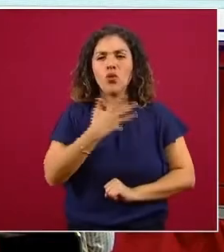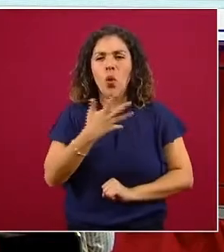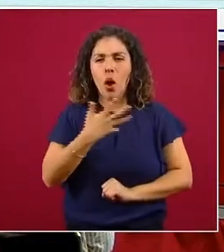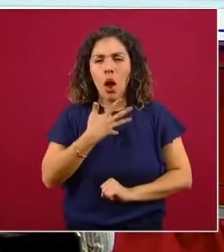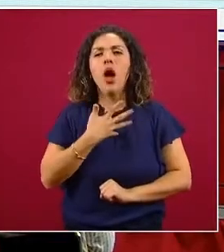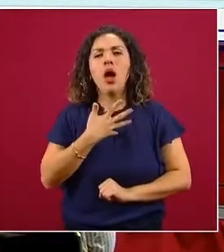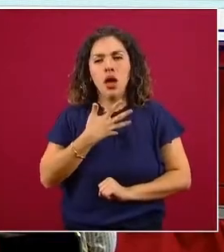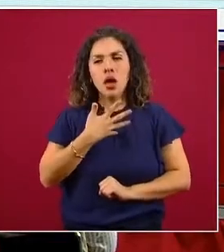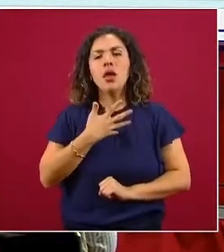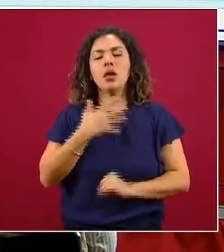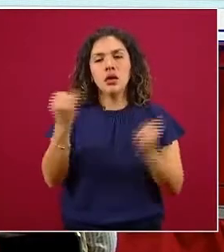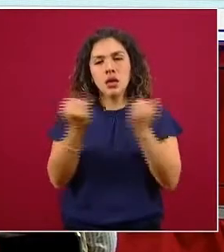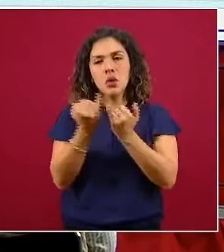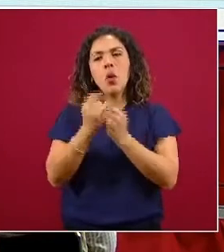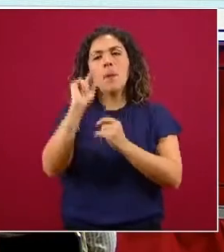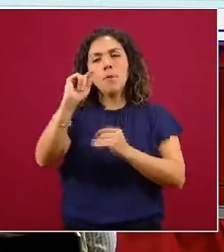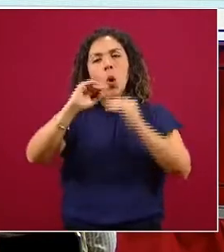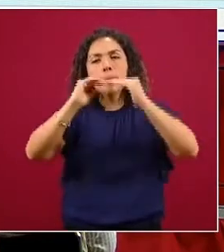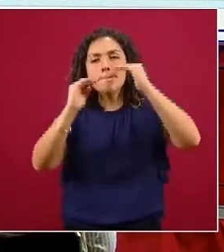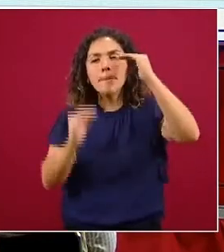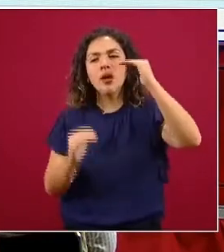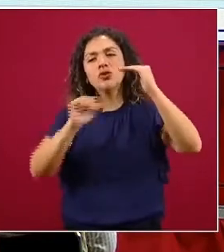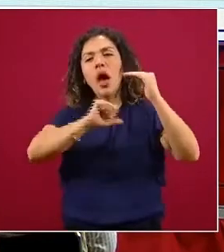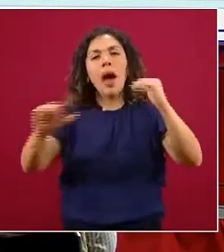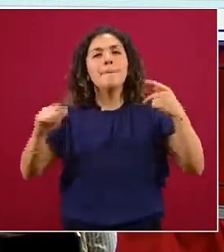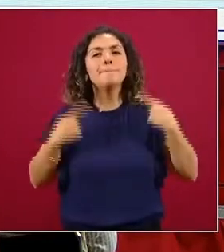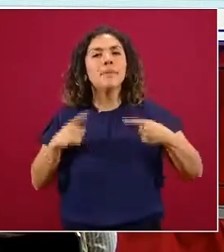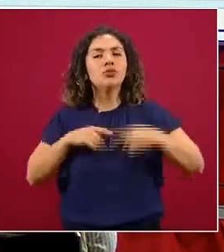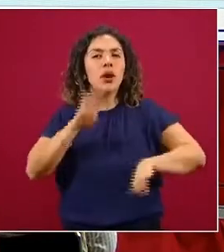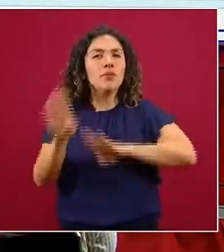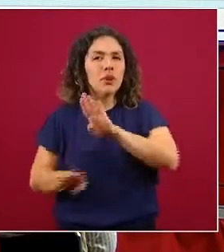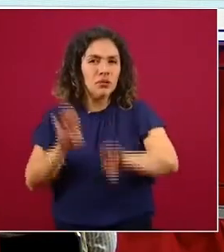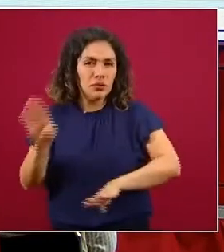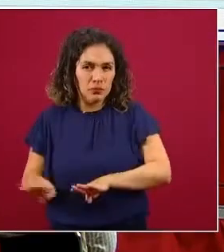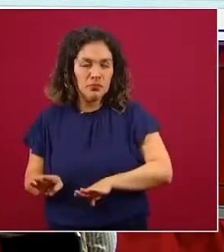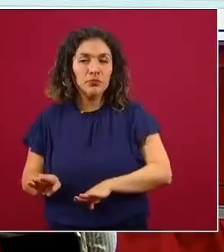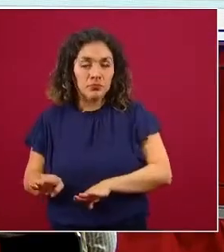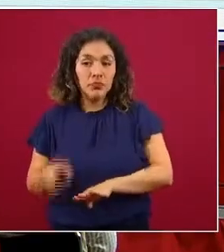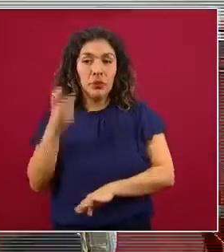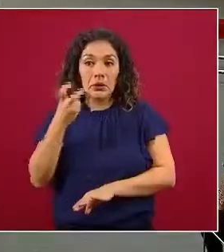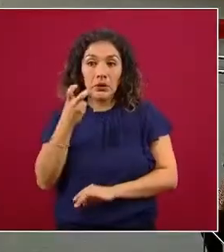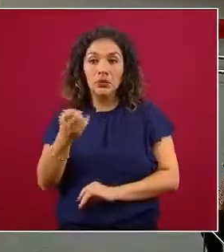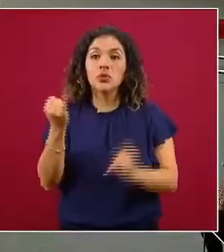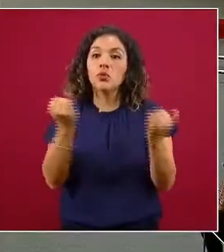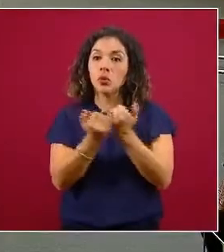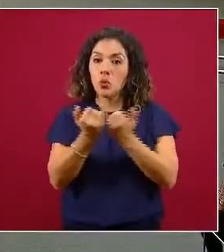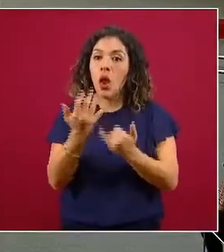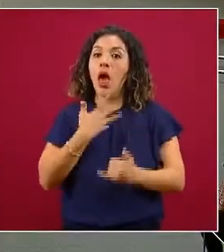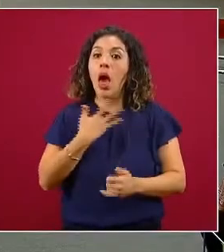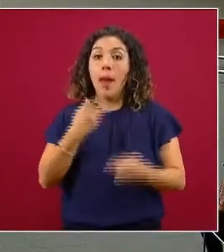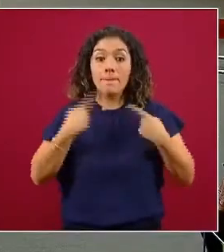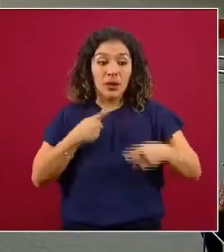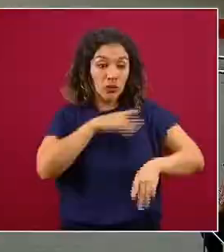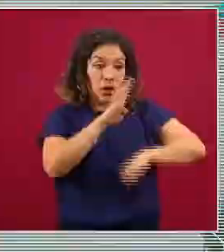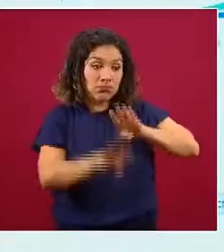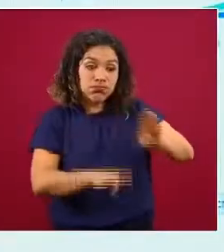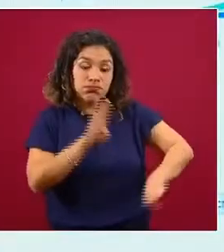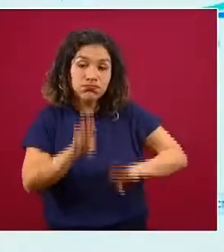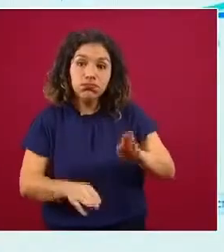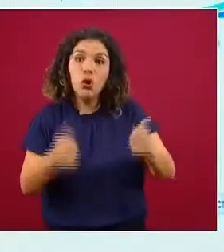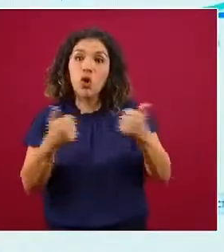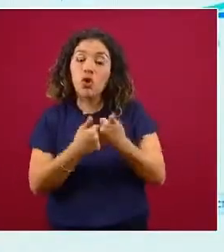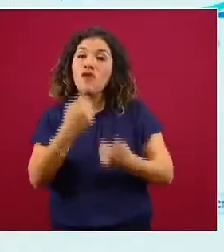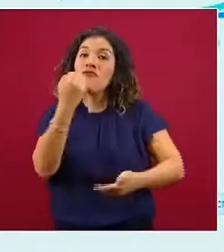tendencia descendente en las defunciones estimadas. Aquí también estamos sumando las defunciones que aún